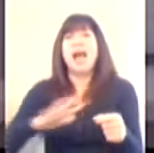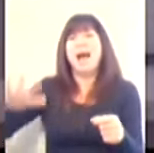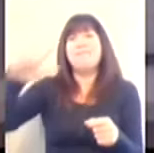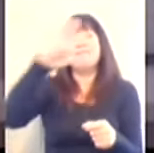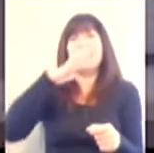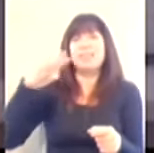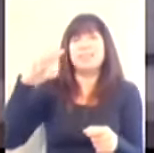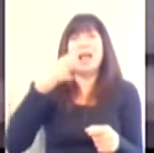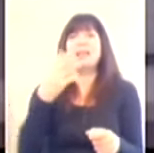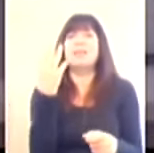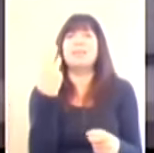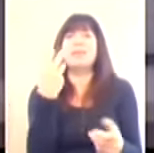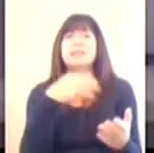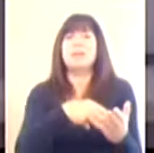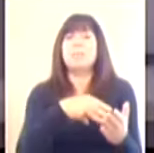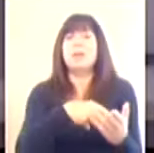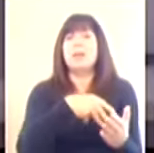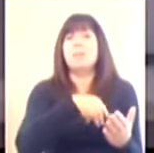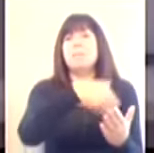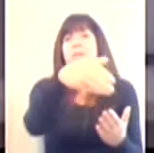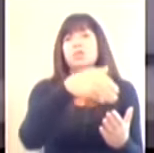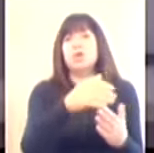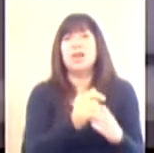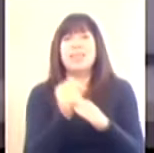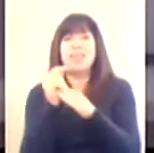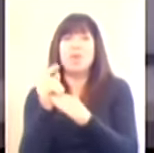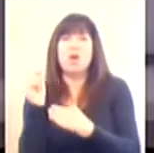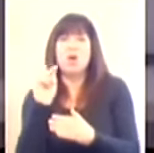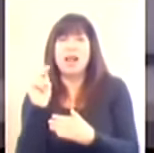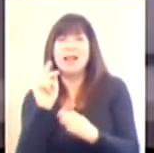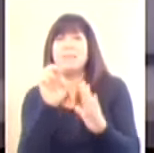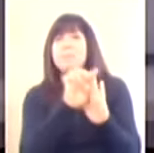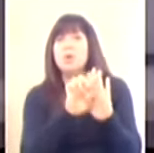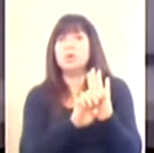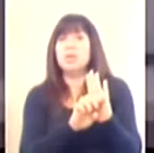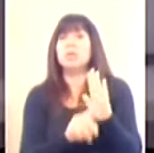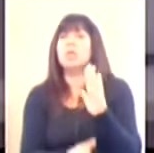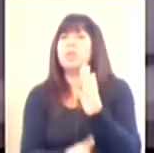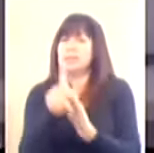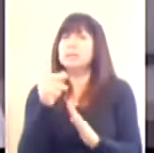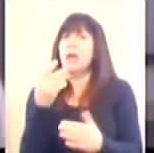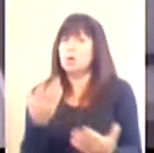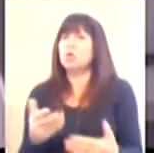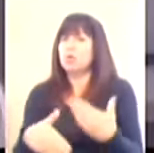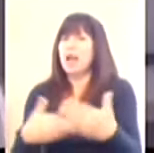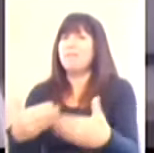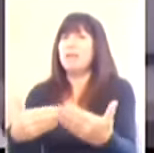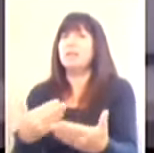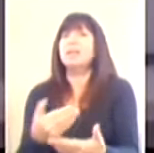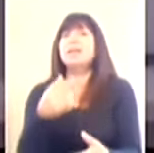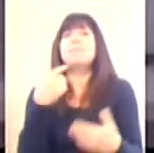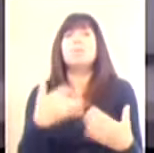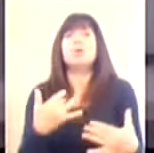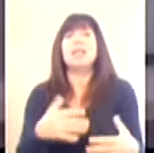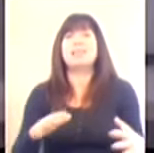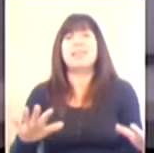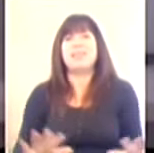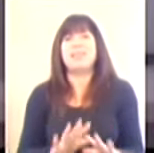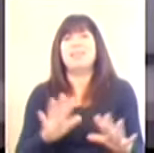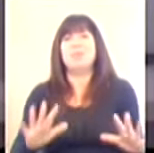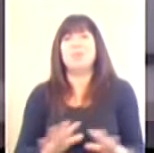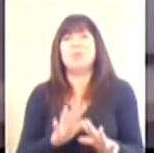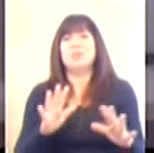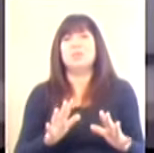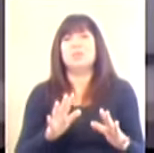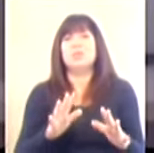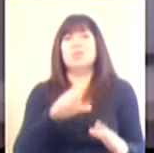mil millones de dólares de proyectos potencialmente desarrollables. Entonces, eso también requiere de un esfuerzo público-privado, porque el sector